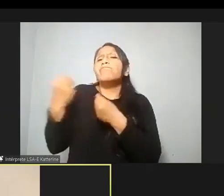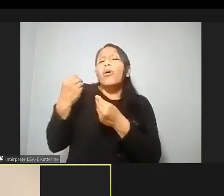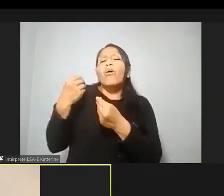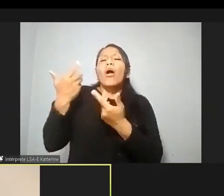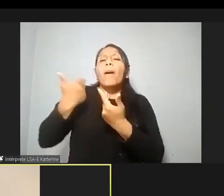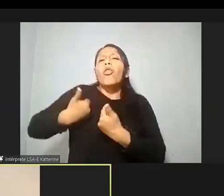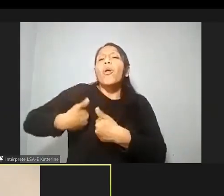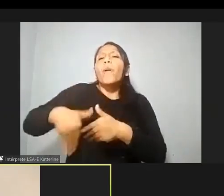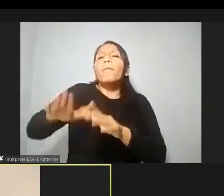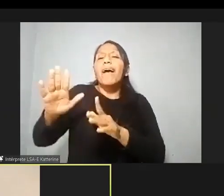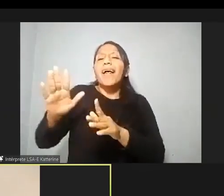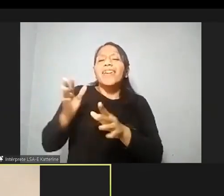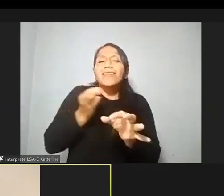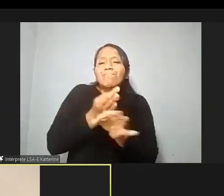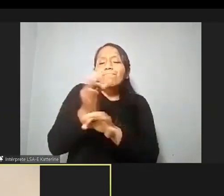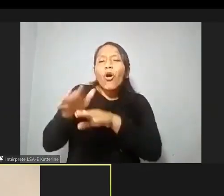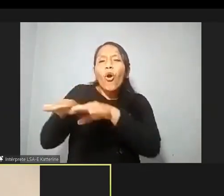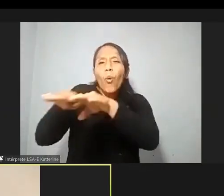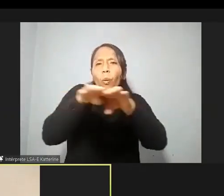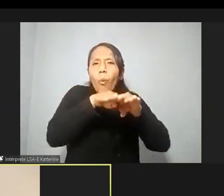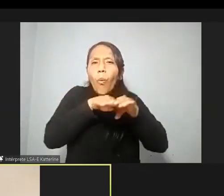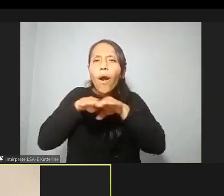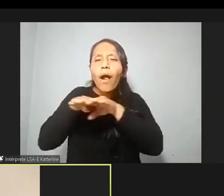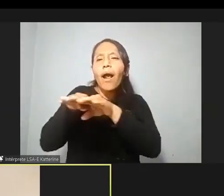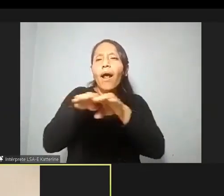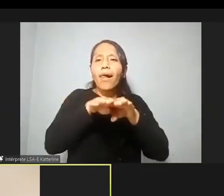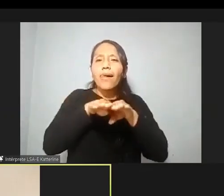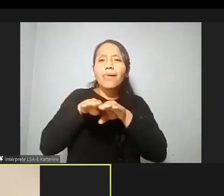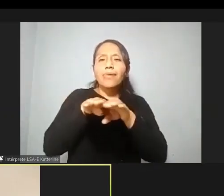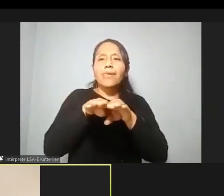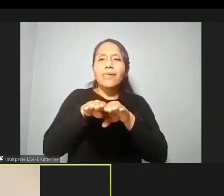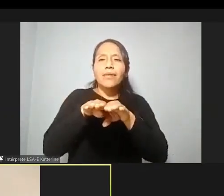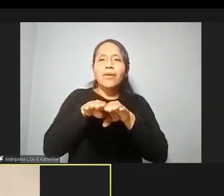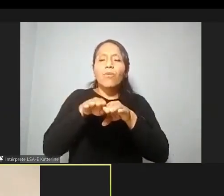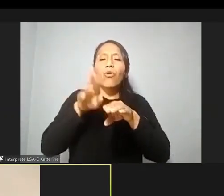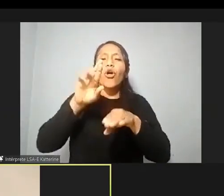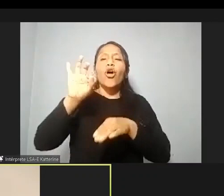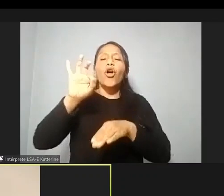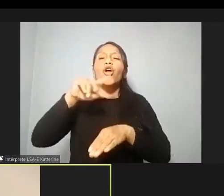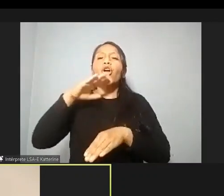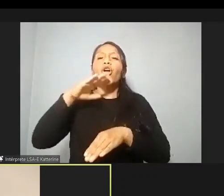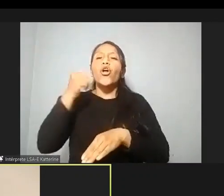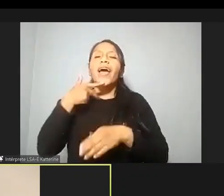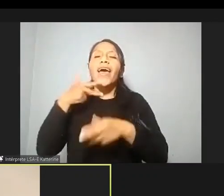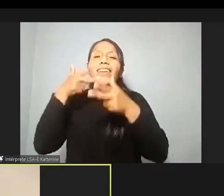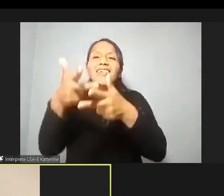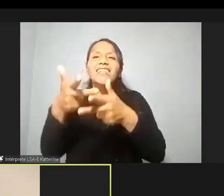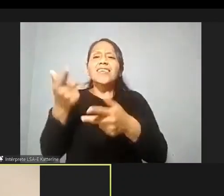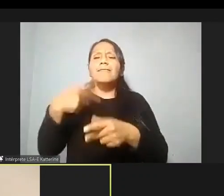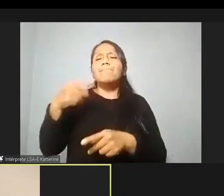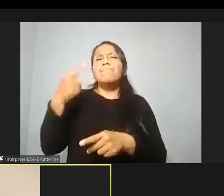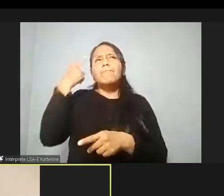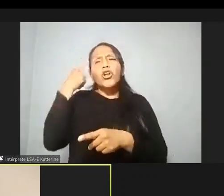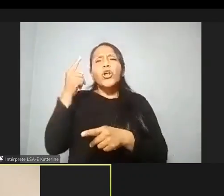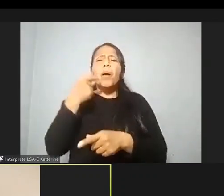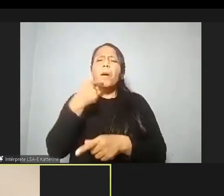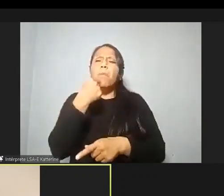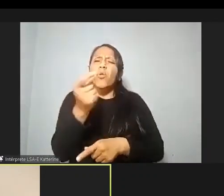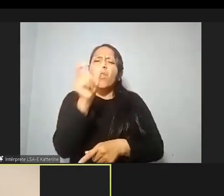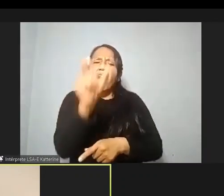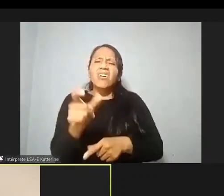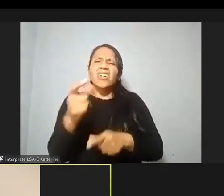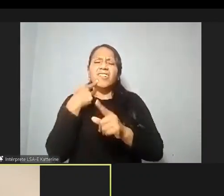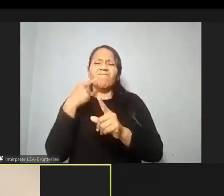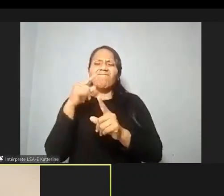normalización, como dice Jennifer Villa Rojas. Siempre cuestionando a cada estudiante que no encaja en